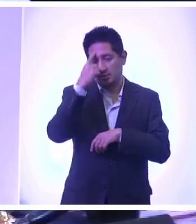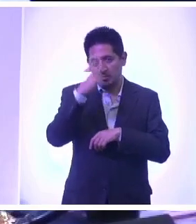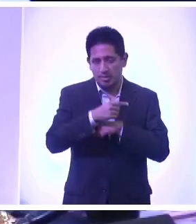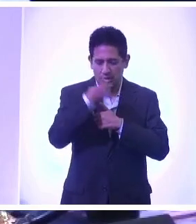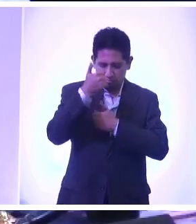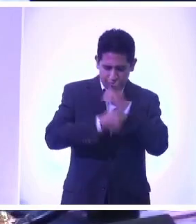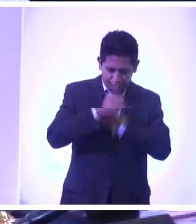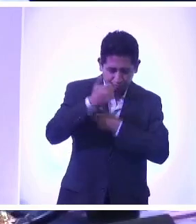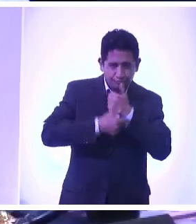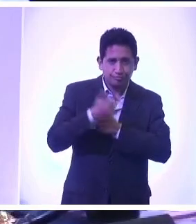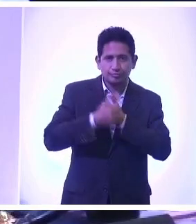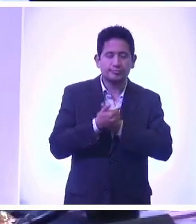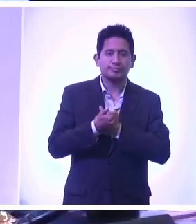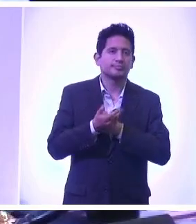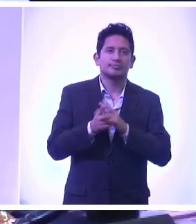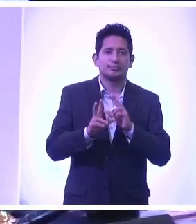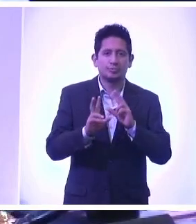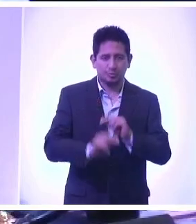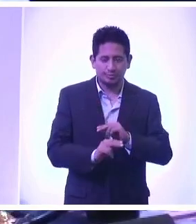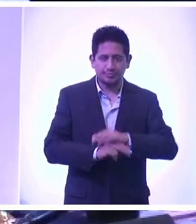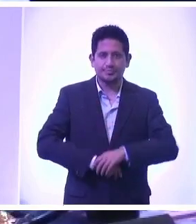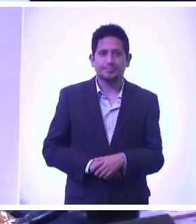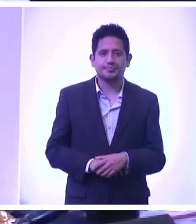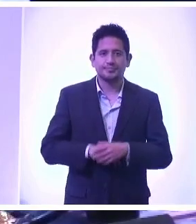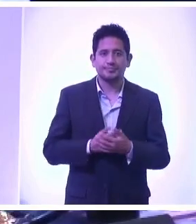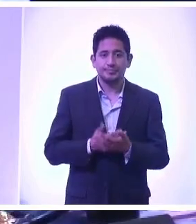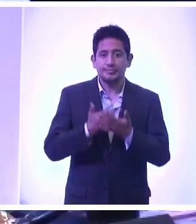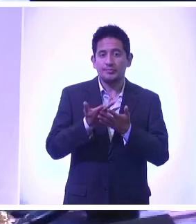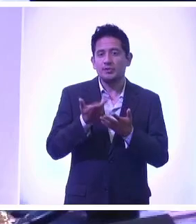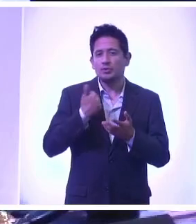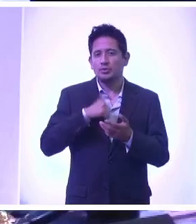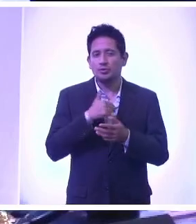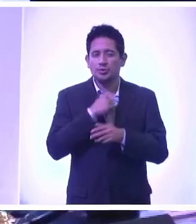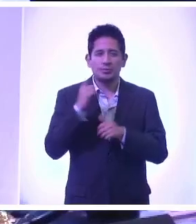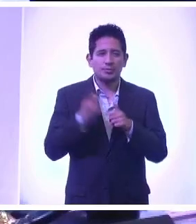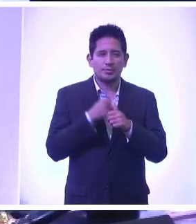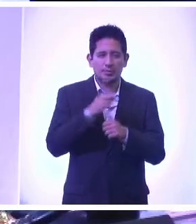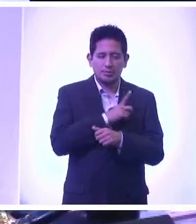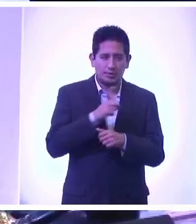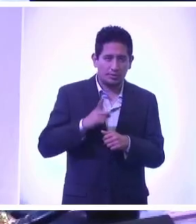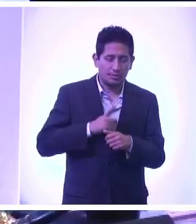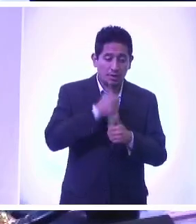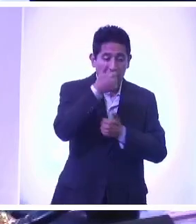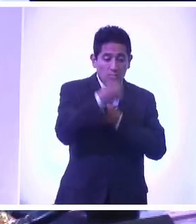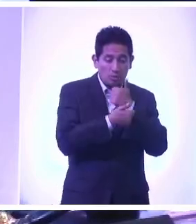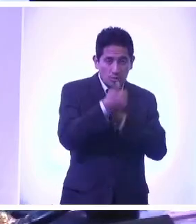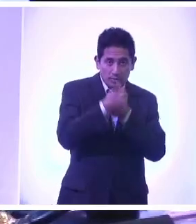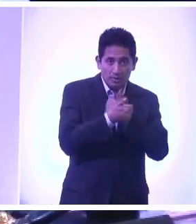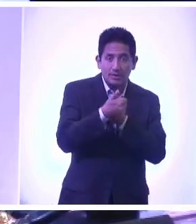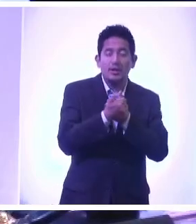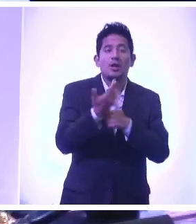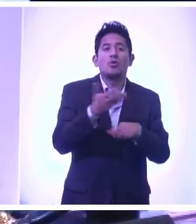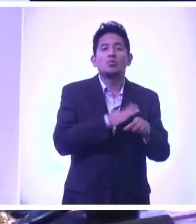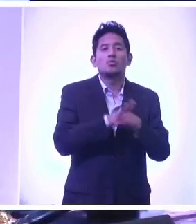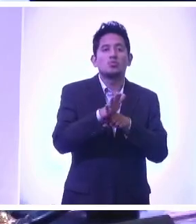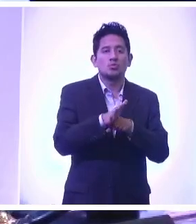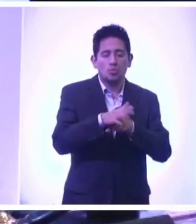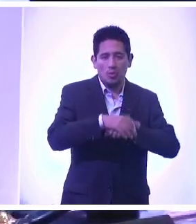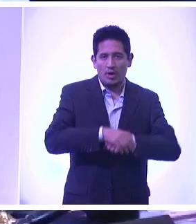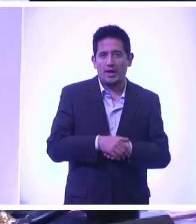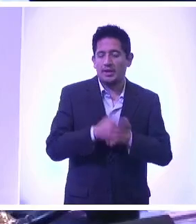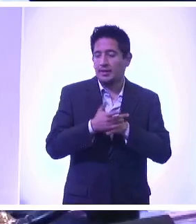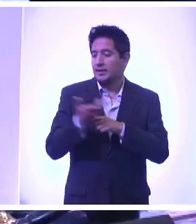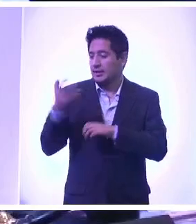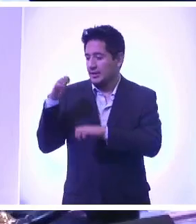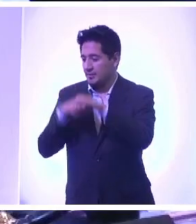competitividad debería amos de analizar qué tanta competitividad están teniendo las instituciones públicas con respecto a la competitividad de las